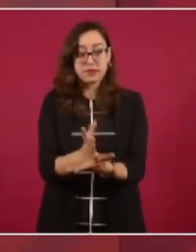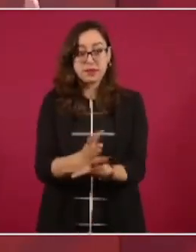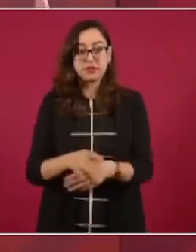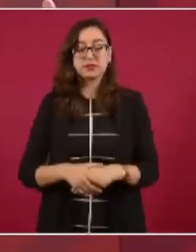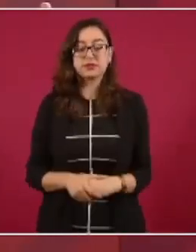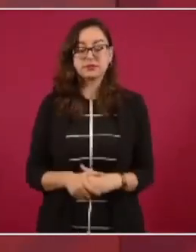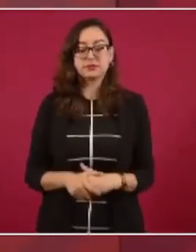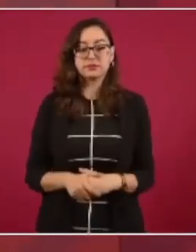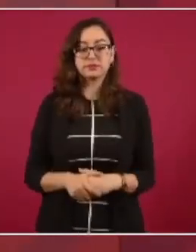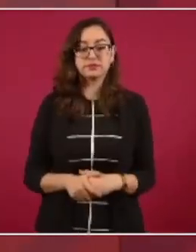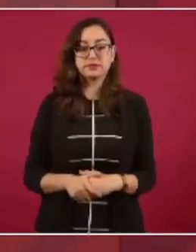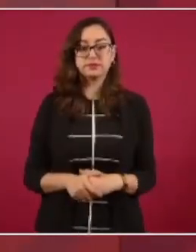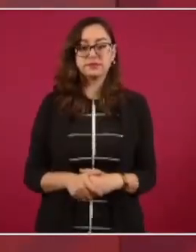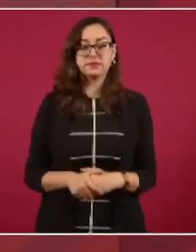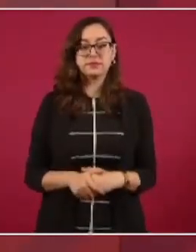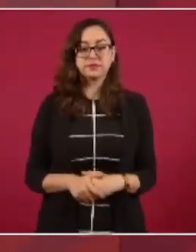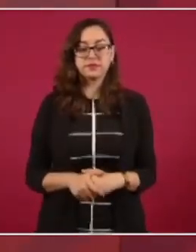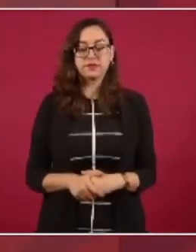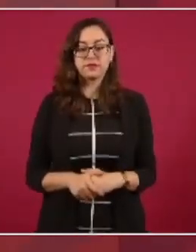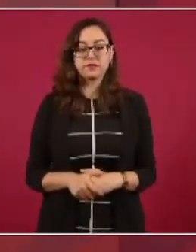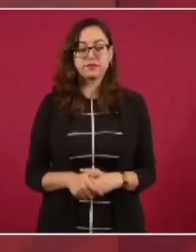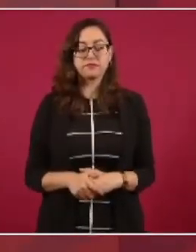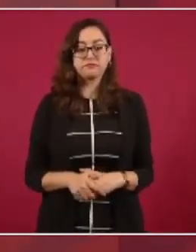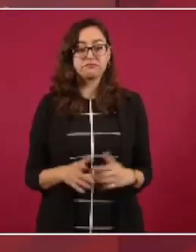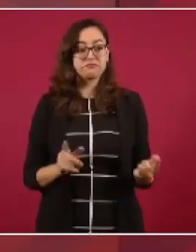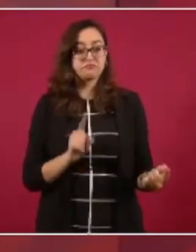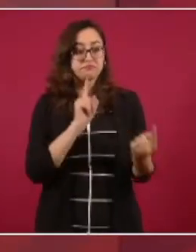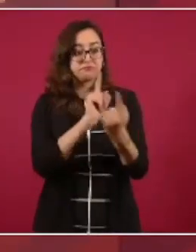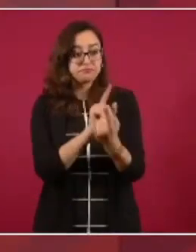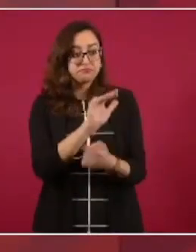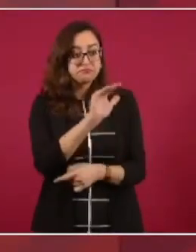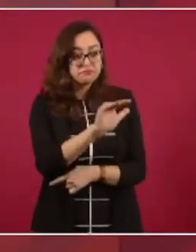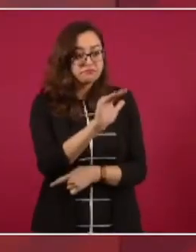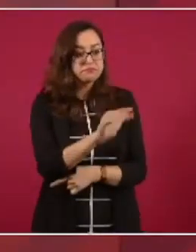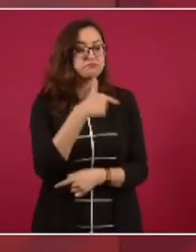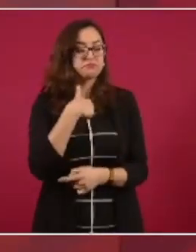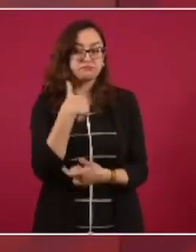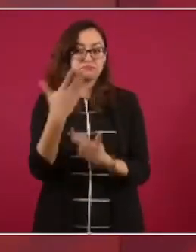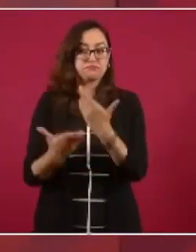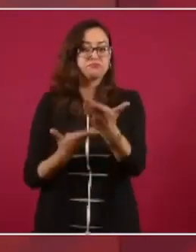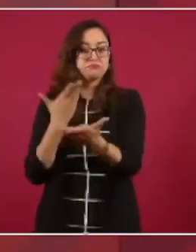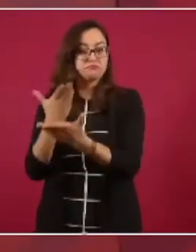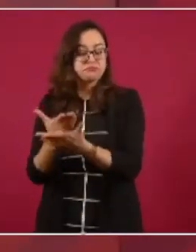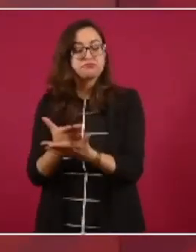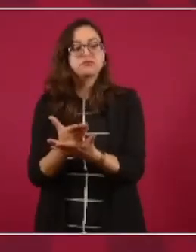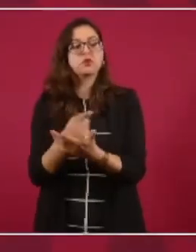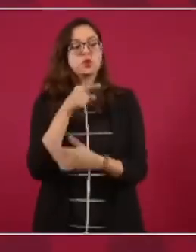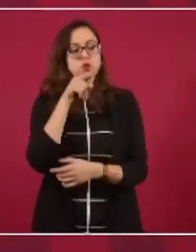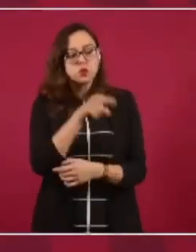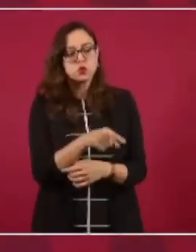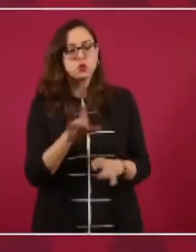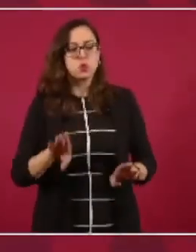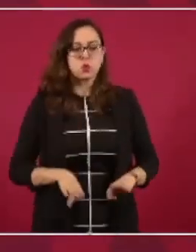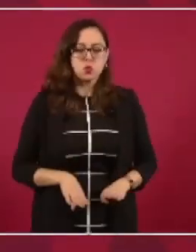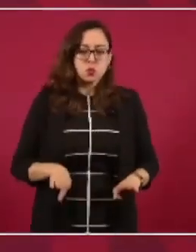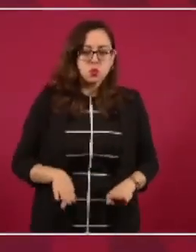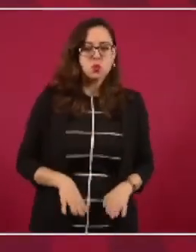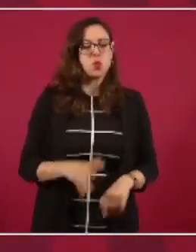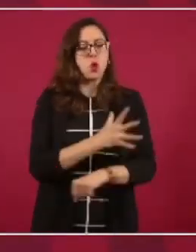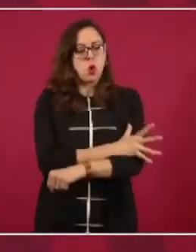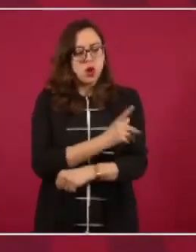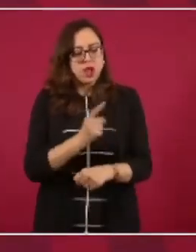le hablaba yo con la persona que iba yo a proponer y le decía, te voy a proponer porque considero que eres una gente